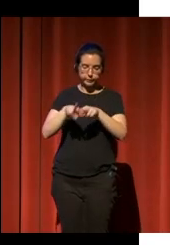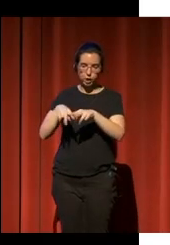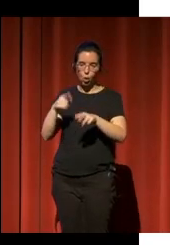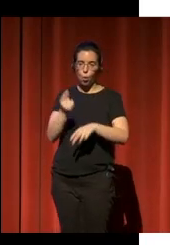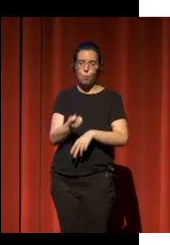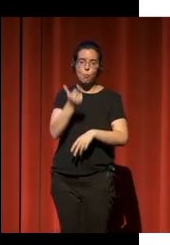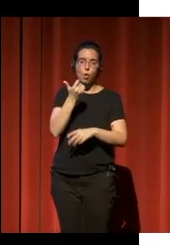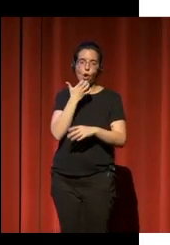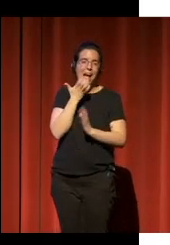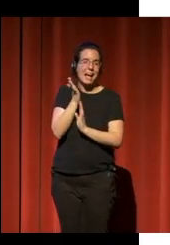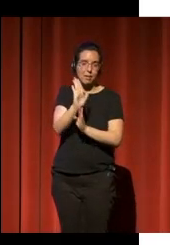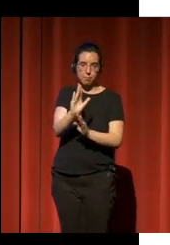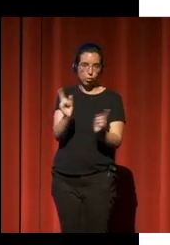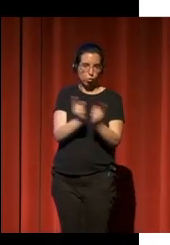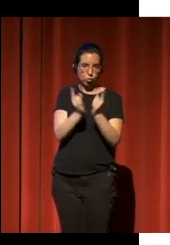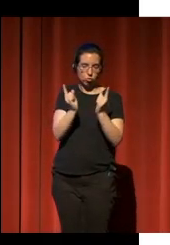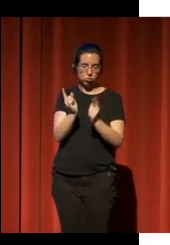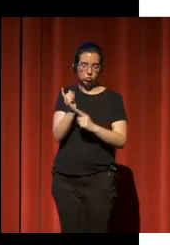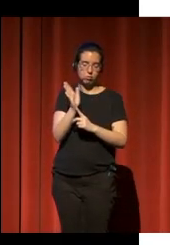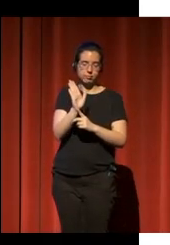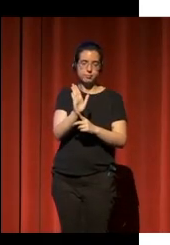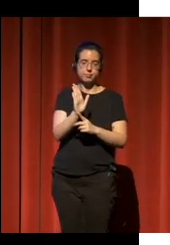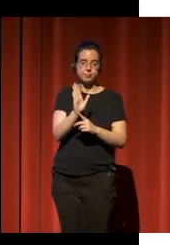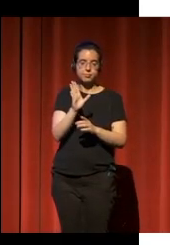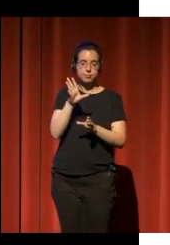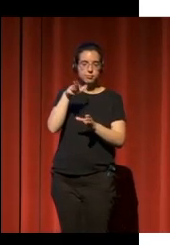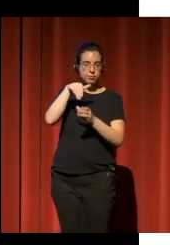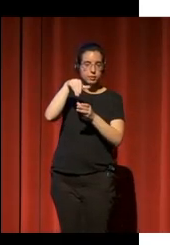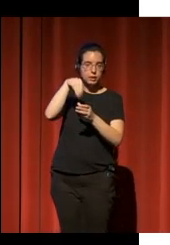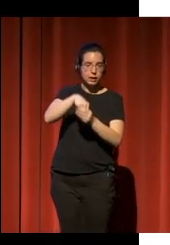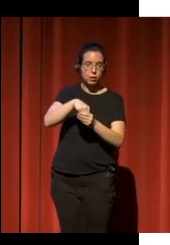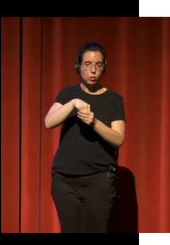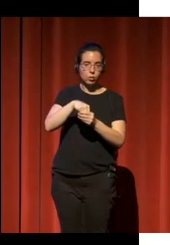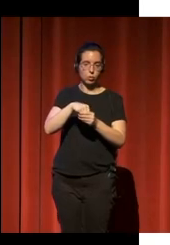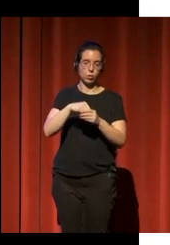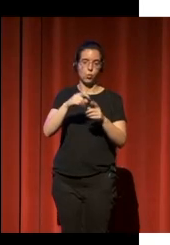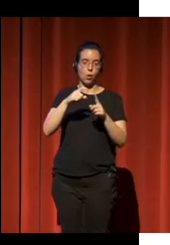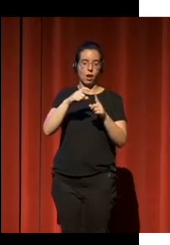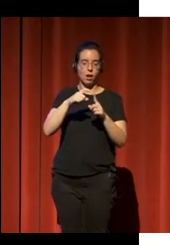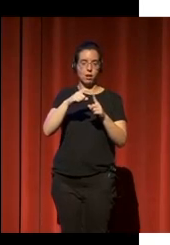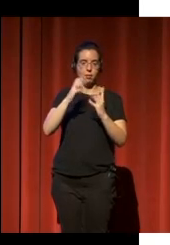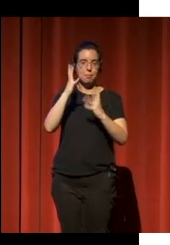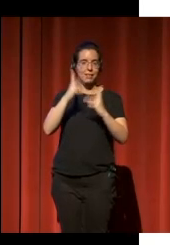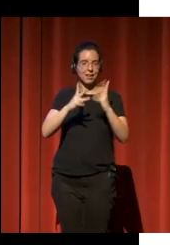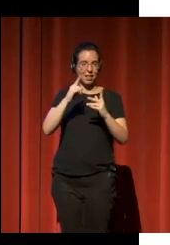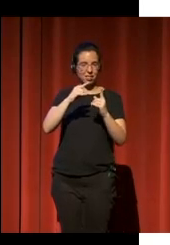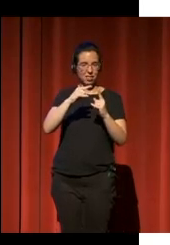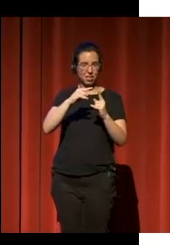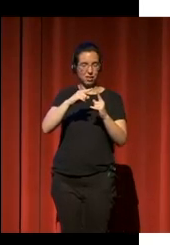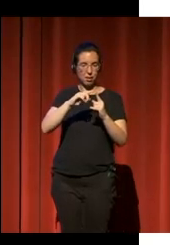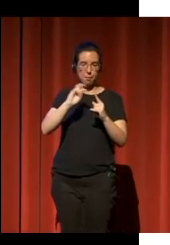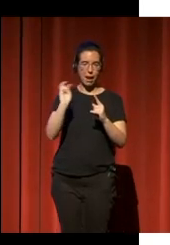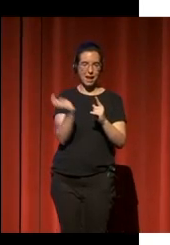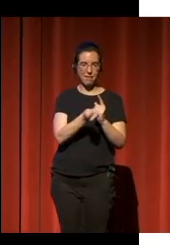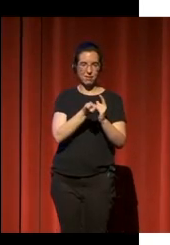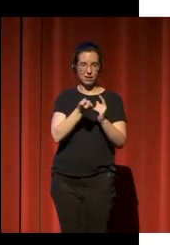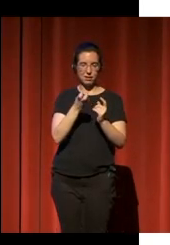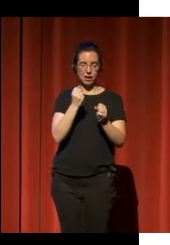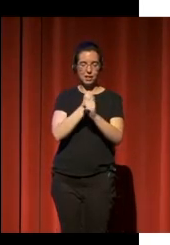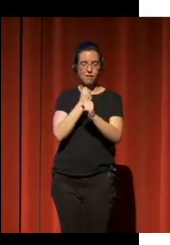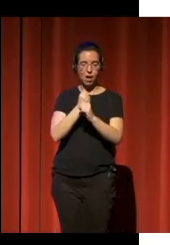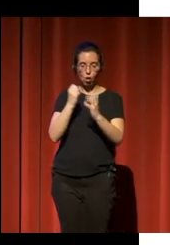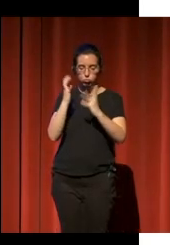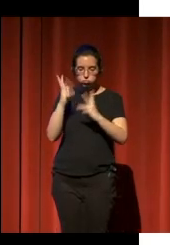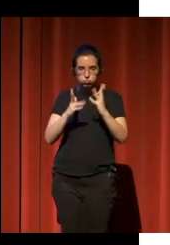muestra de ejemplo hemos incluido aquí lo que es una matriz de variables eh sobre el trabajo cualitativo realizado